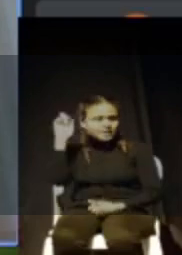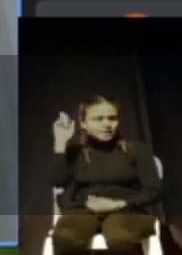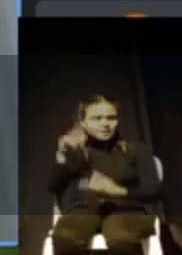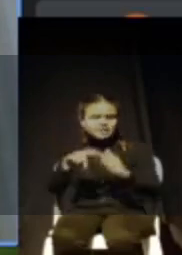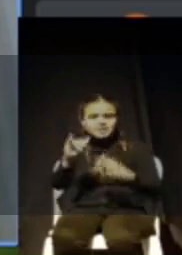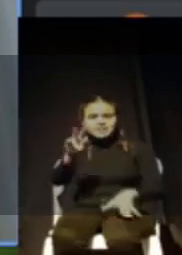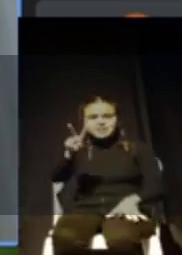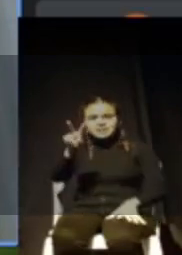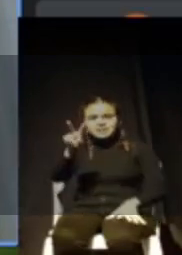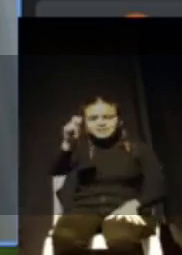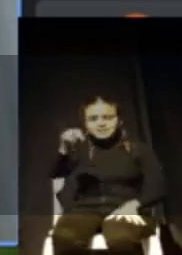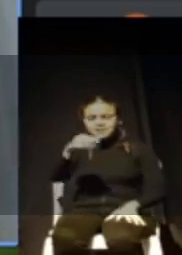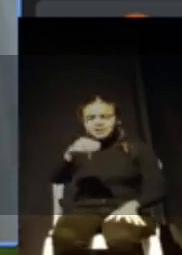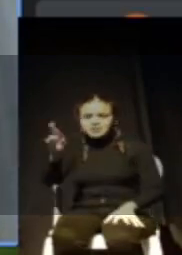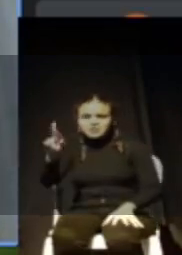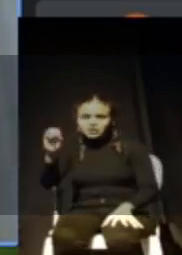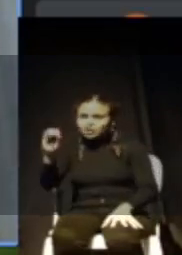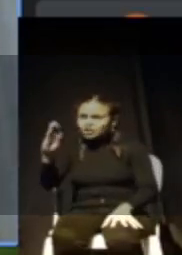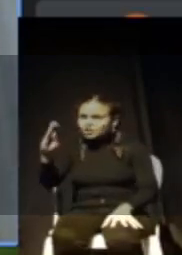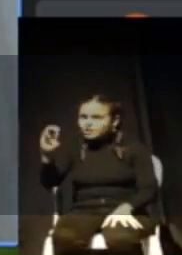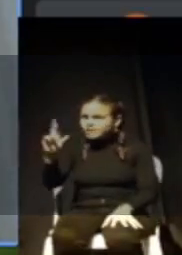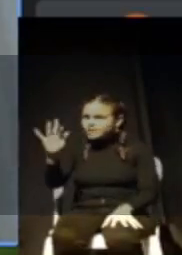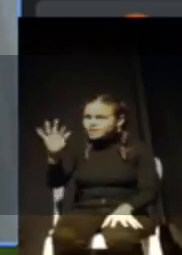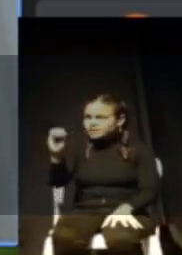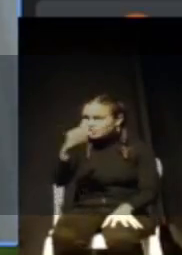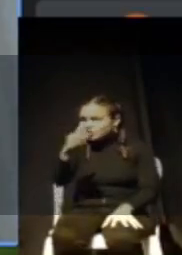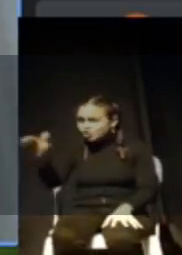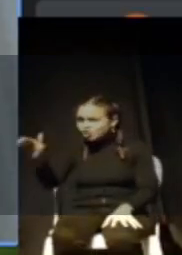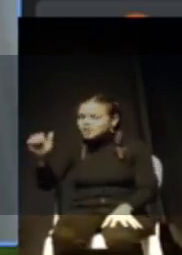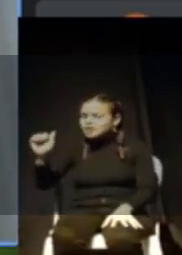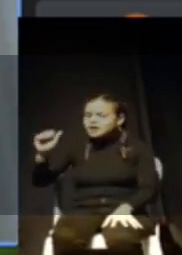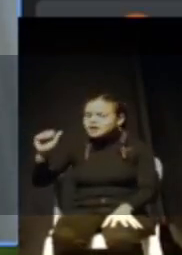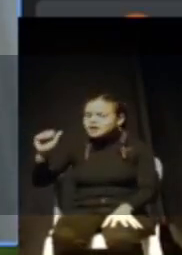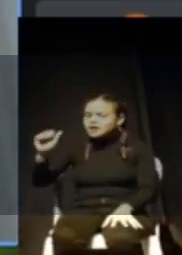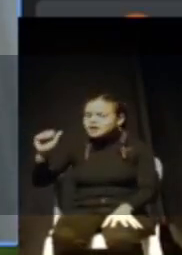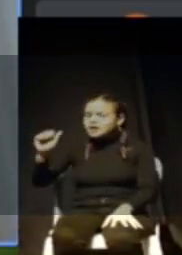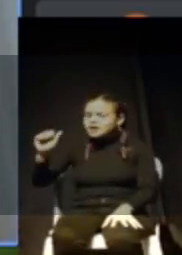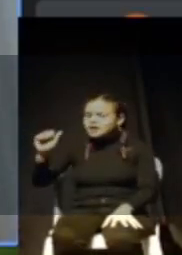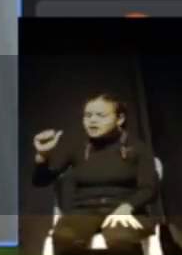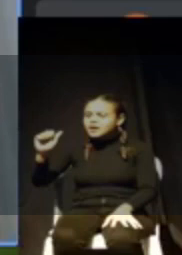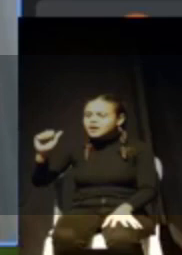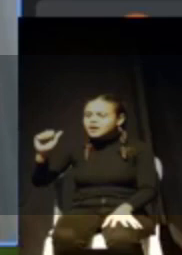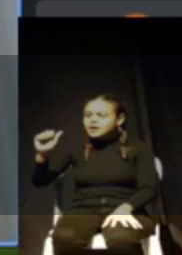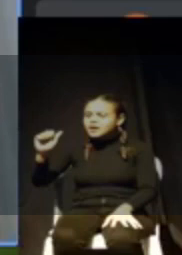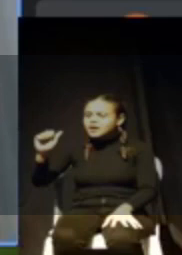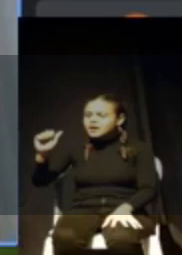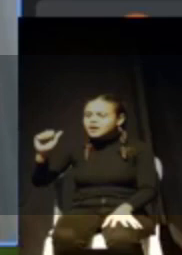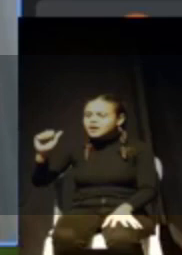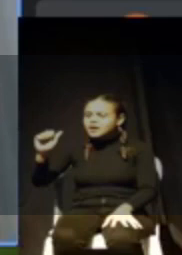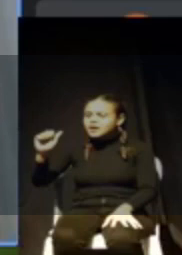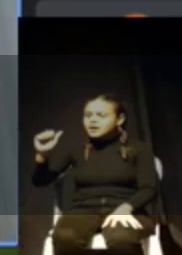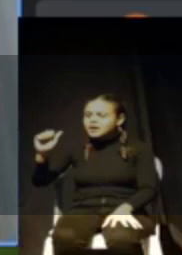Patiño, Rafael Córdoba, Joaquín Rivas Mosquera, Roberto Esteban Hoyos, Antonio Claret García,